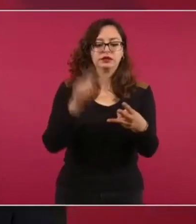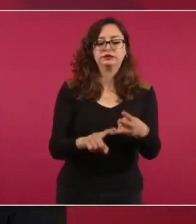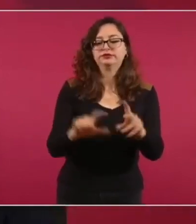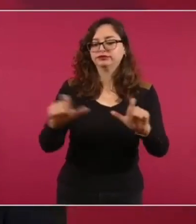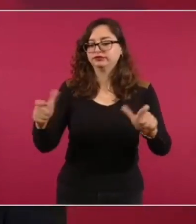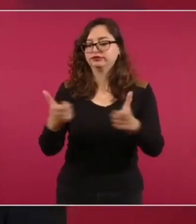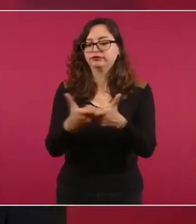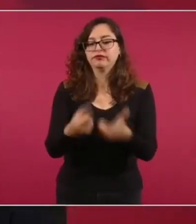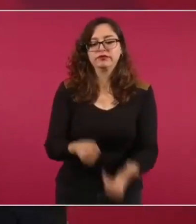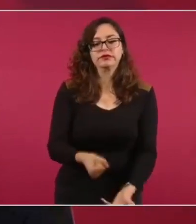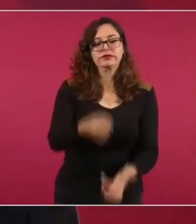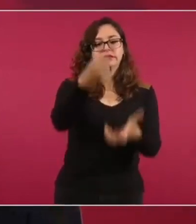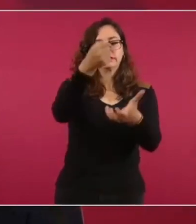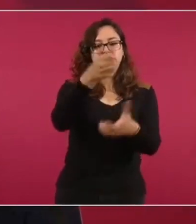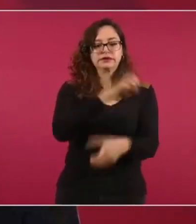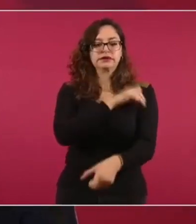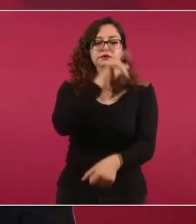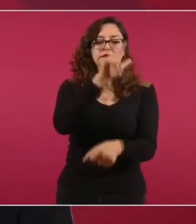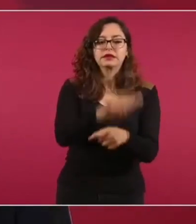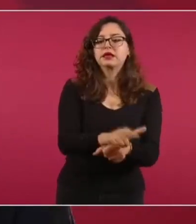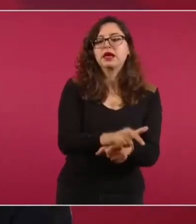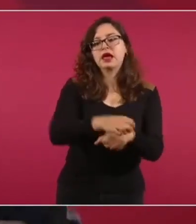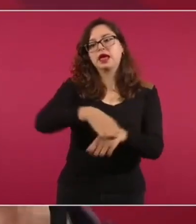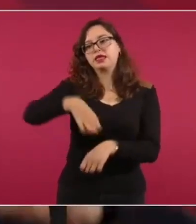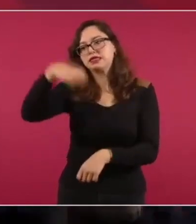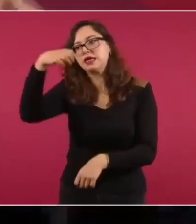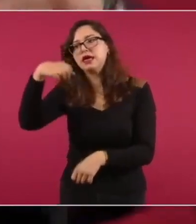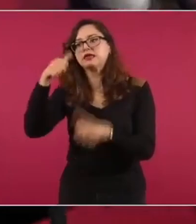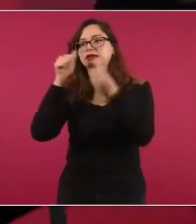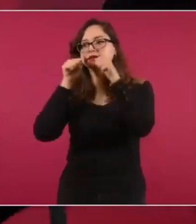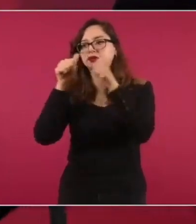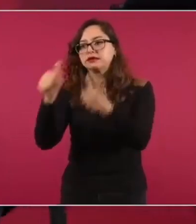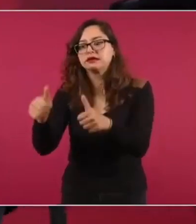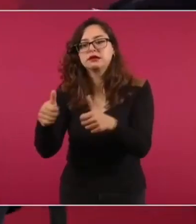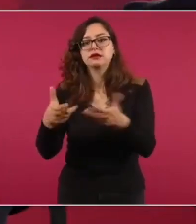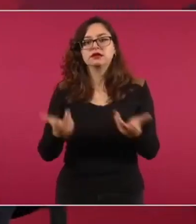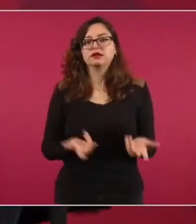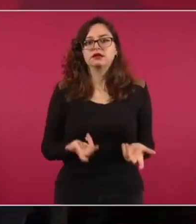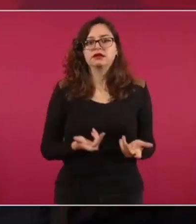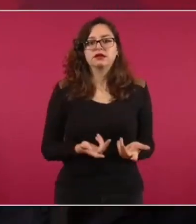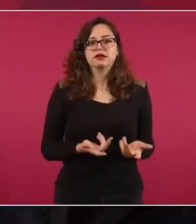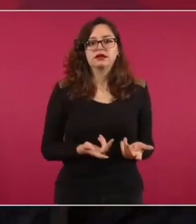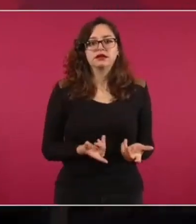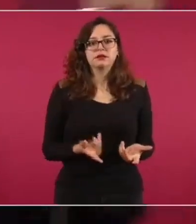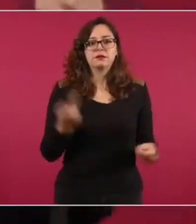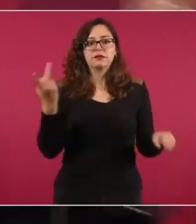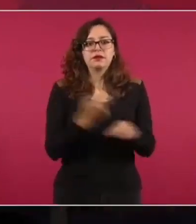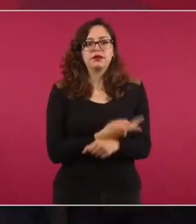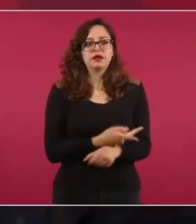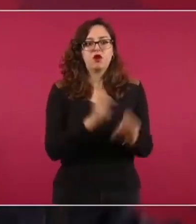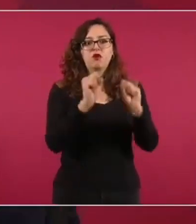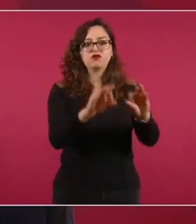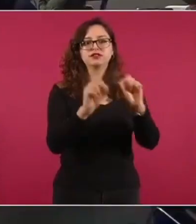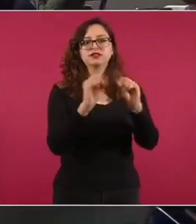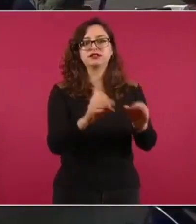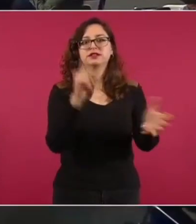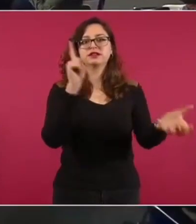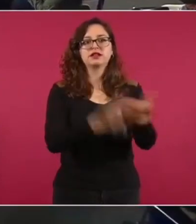una secretaría para el adulto mayor, un aparato burocrático enorme, ahí se queda el